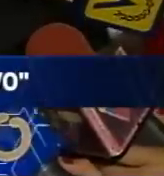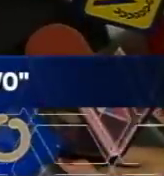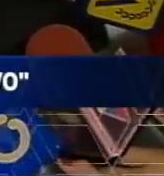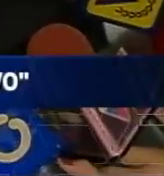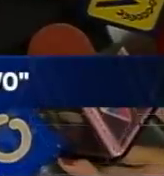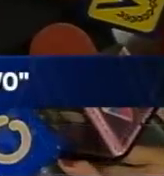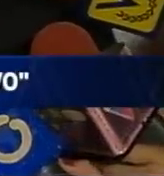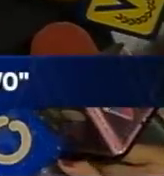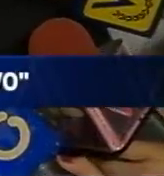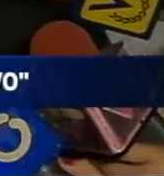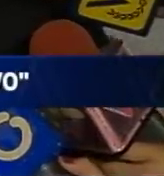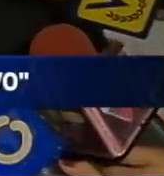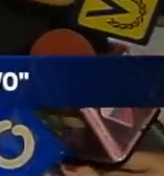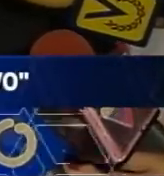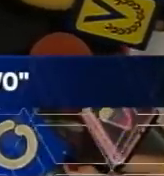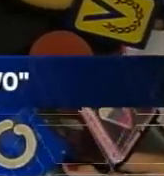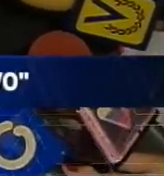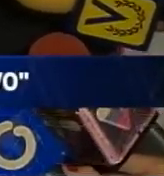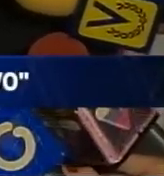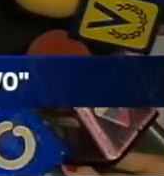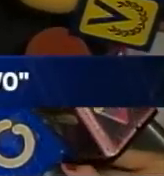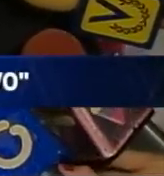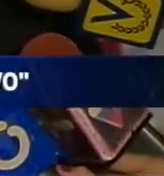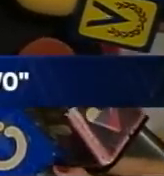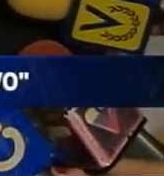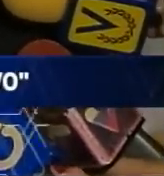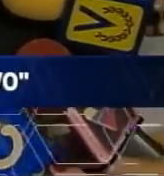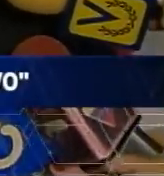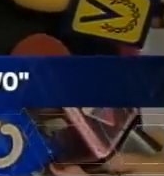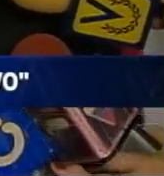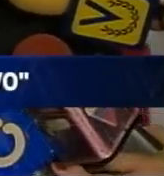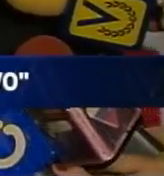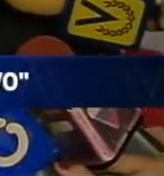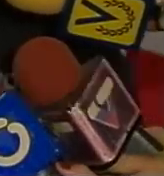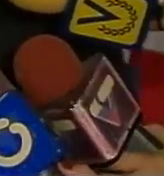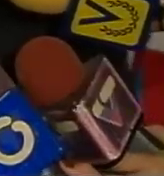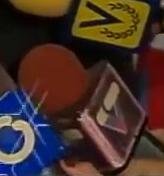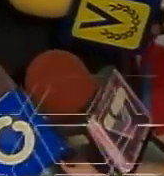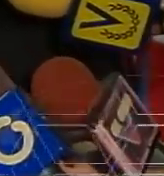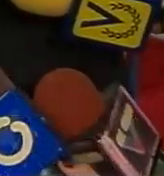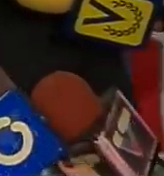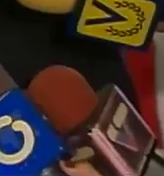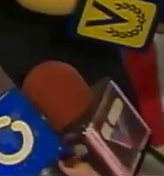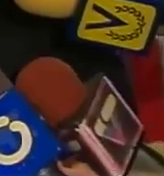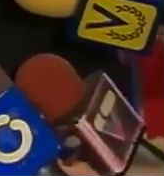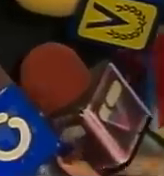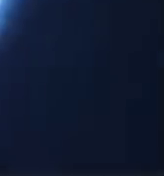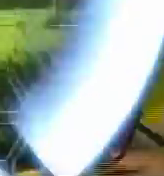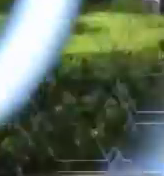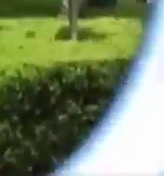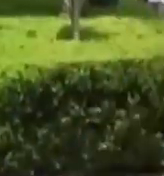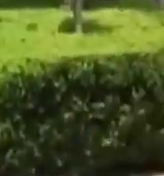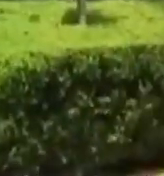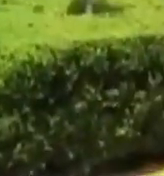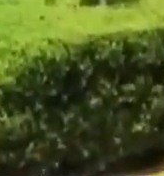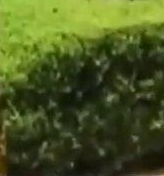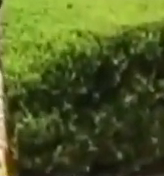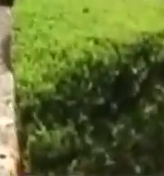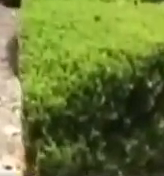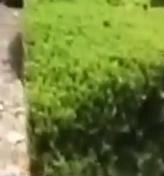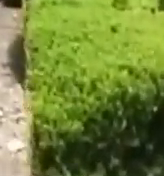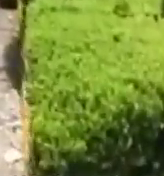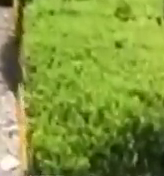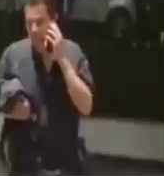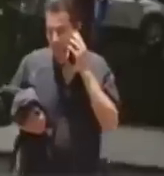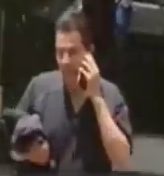trabajadores francisco torrealba participa en juramentación del comando de campaña de la clase obrera tiembla